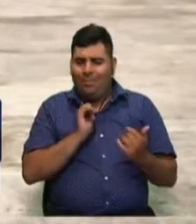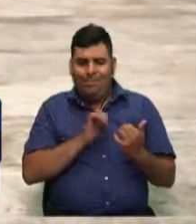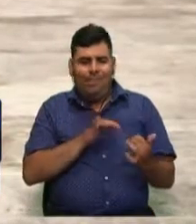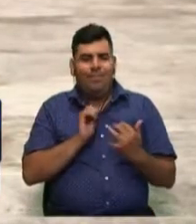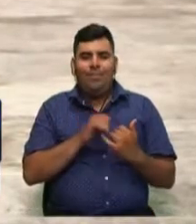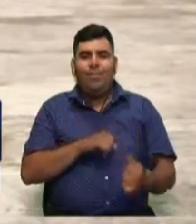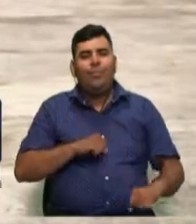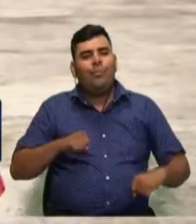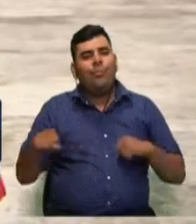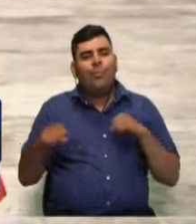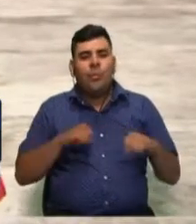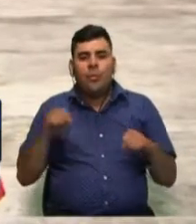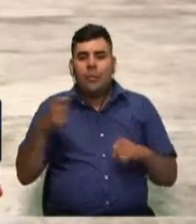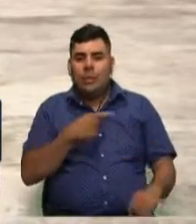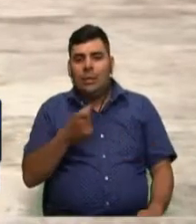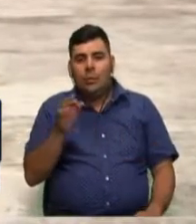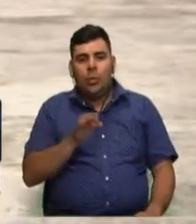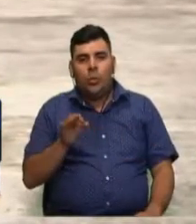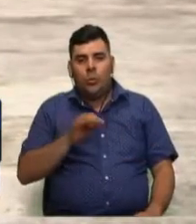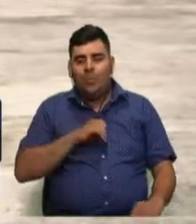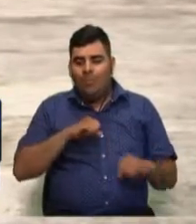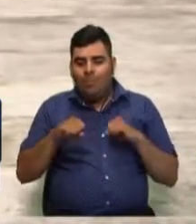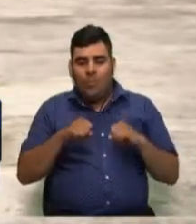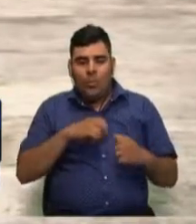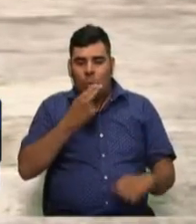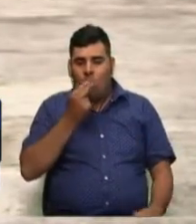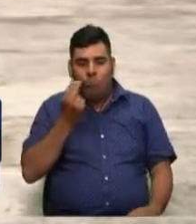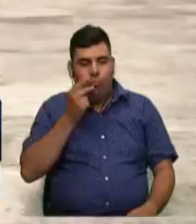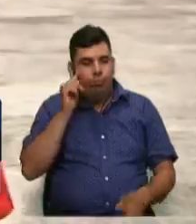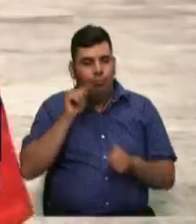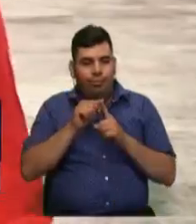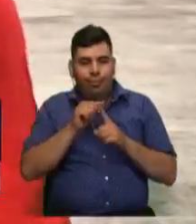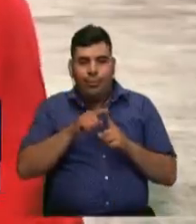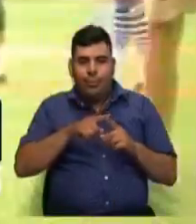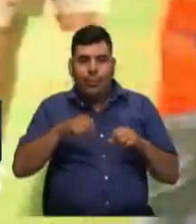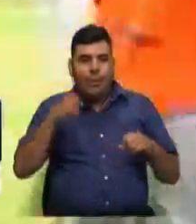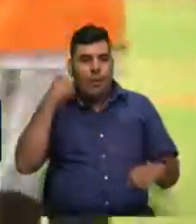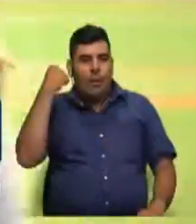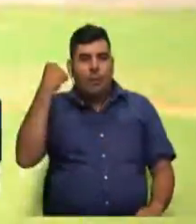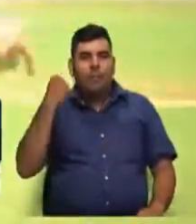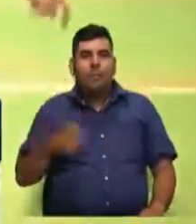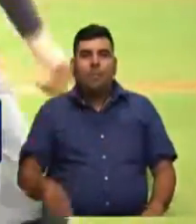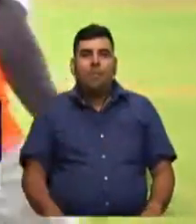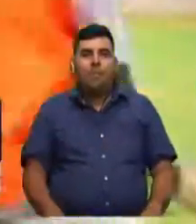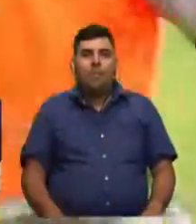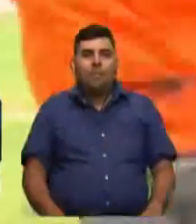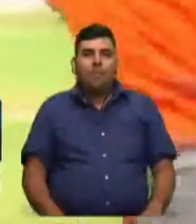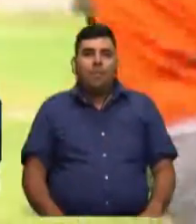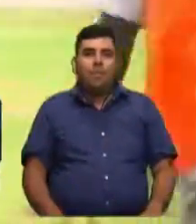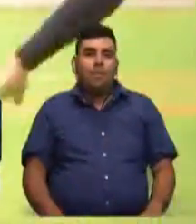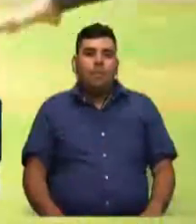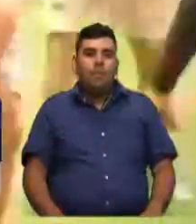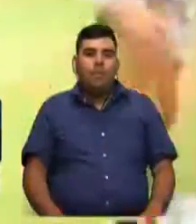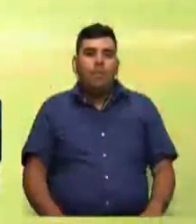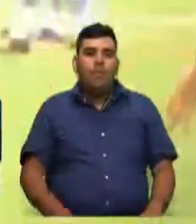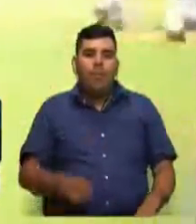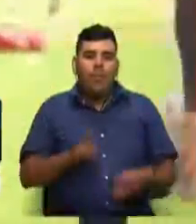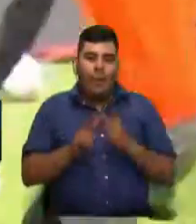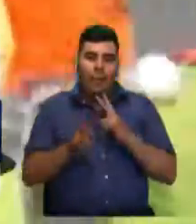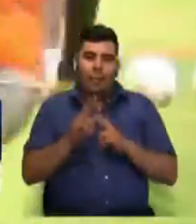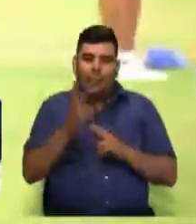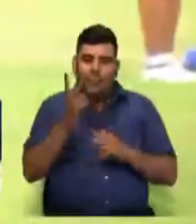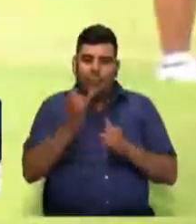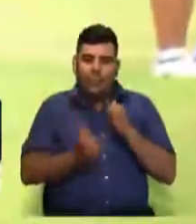partido dando todo siempre al 100% con actitud compromiso y pensando hacia objetivos claros de volver a primera categoría en las dos últimas fechas del torneo o cúcuta